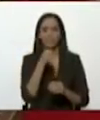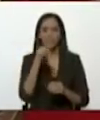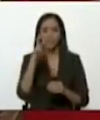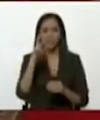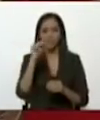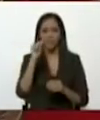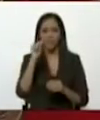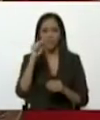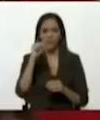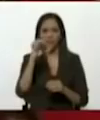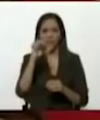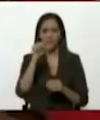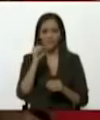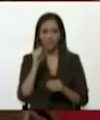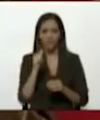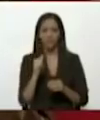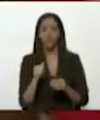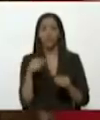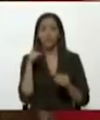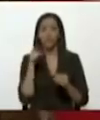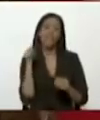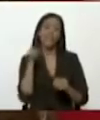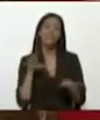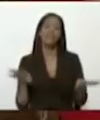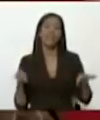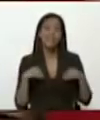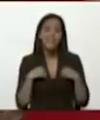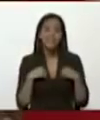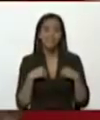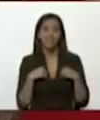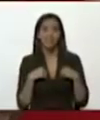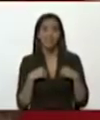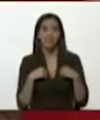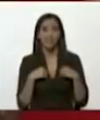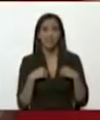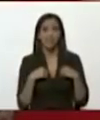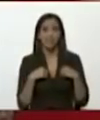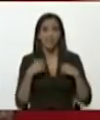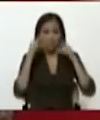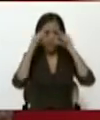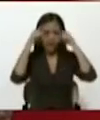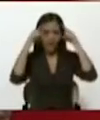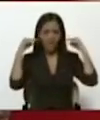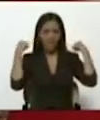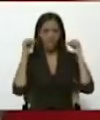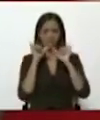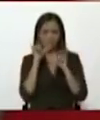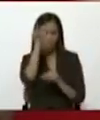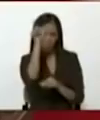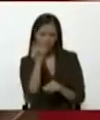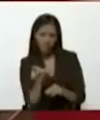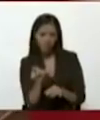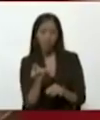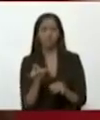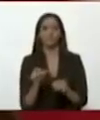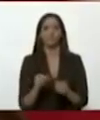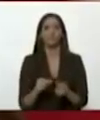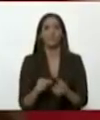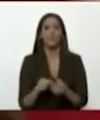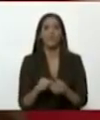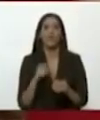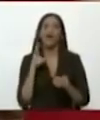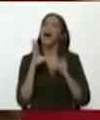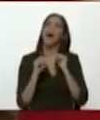de Pan Am Post, ajá, donde ella reconoce con Jaime Bailey, este mismo personaje, que hablar de